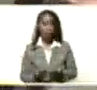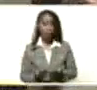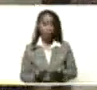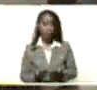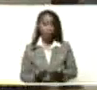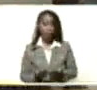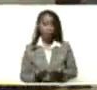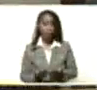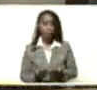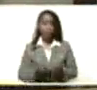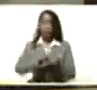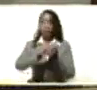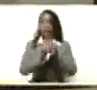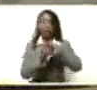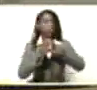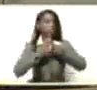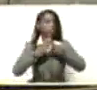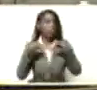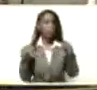Lo cambió todo.